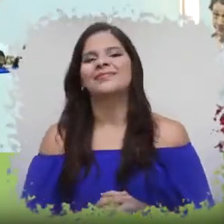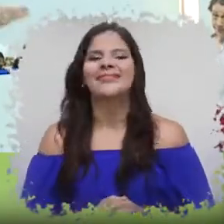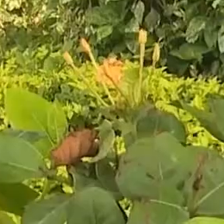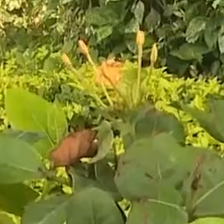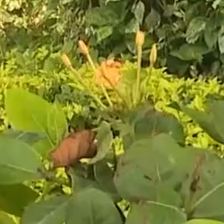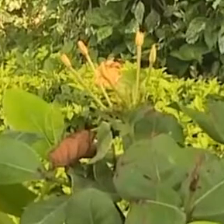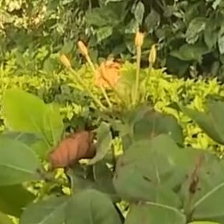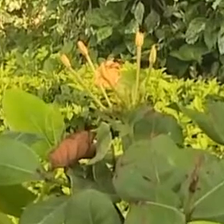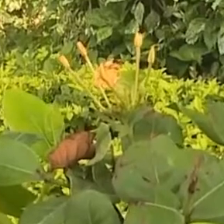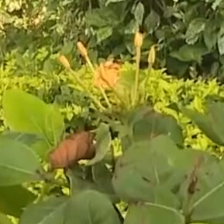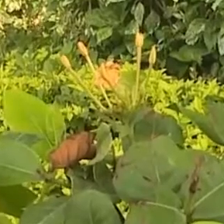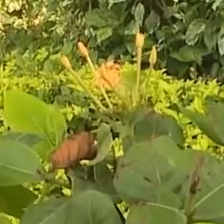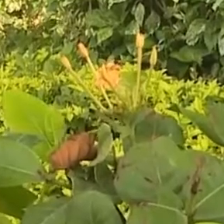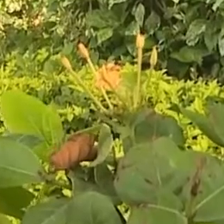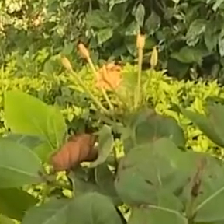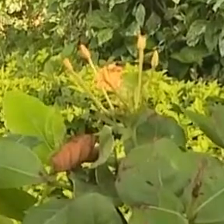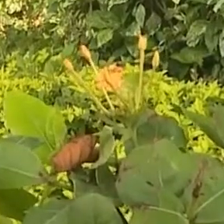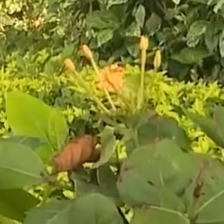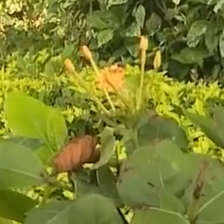sostenibilidad.